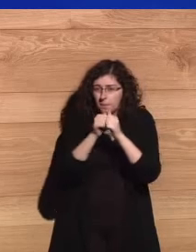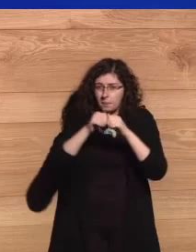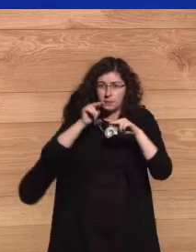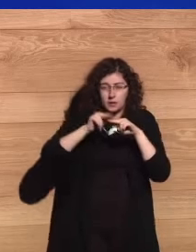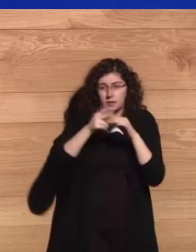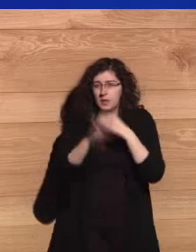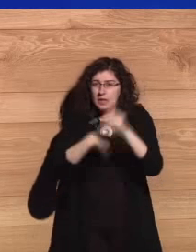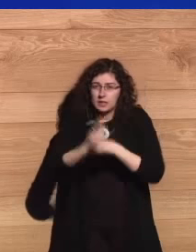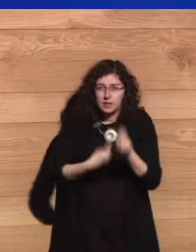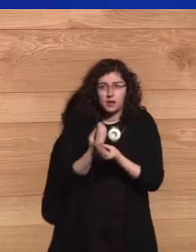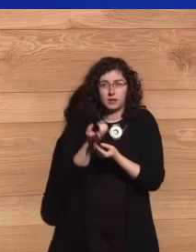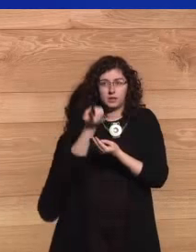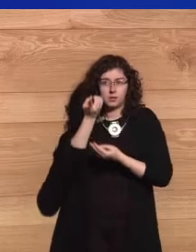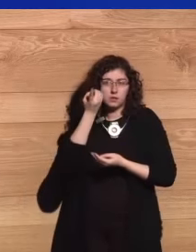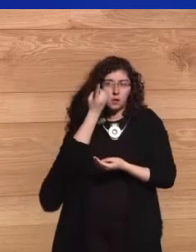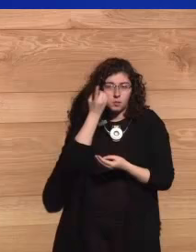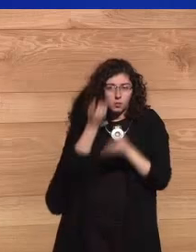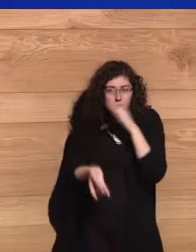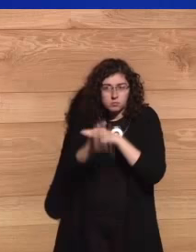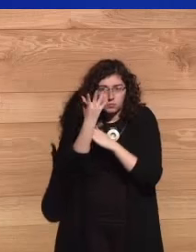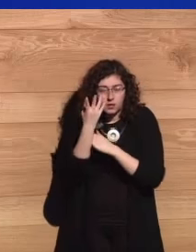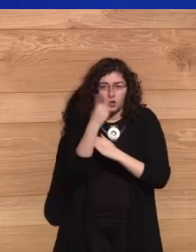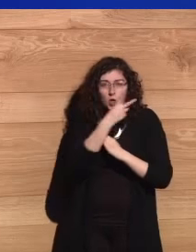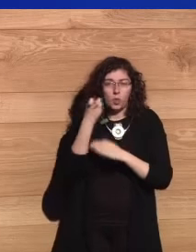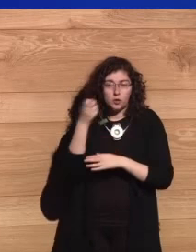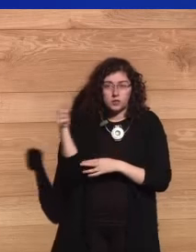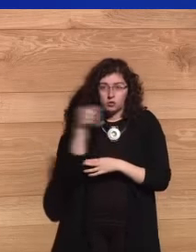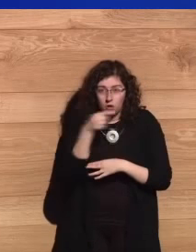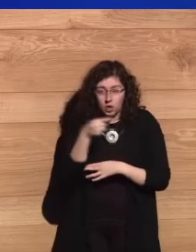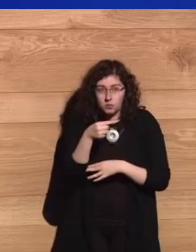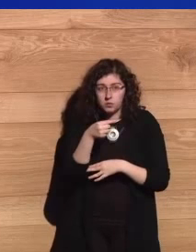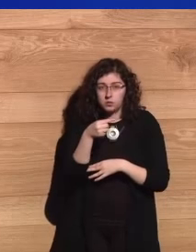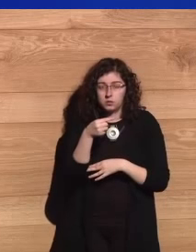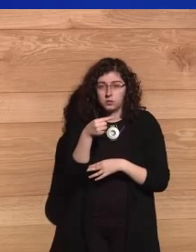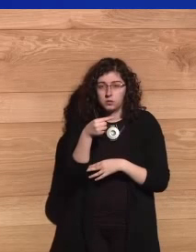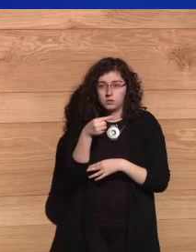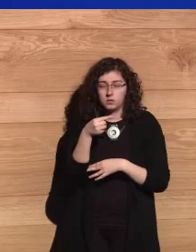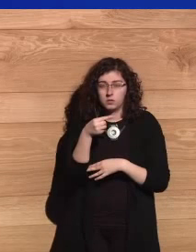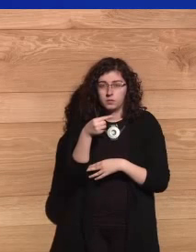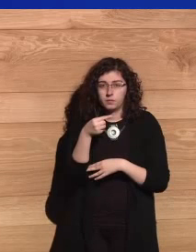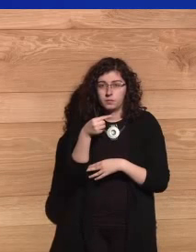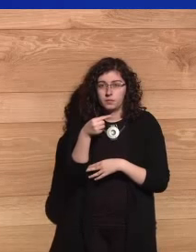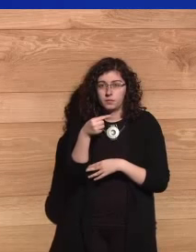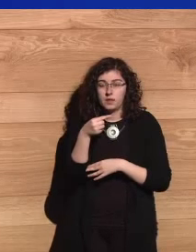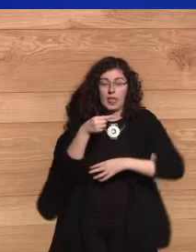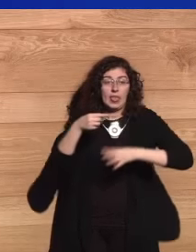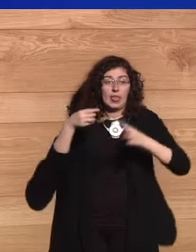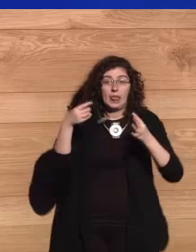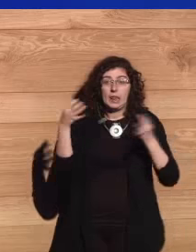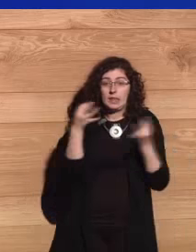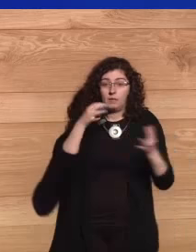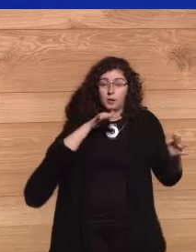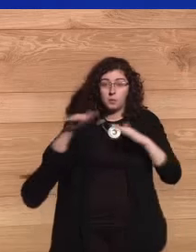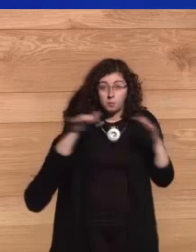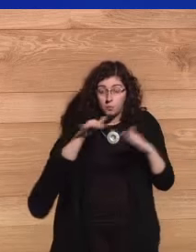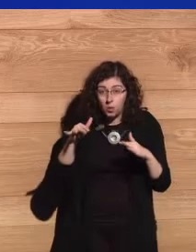un smartphone. Para construir un smartphone de 200 gramos hay que mover toneladas y toneladas